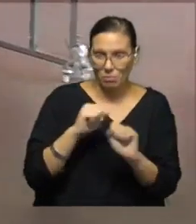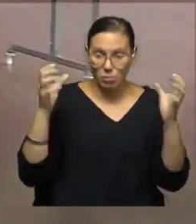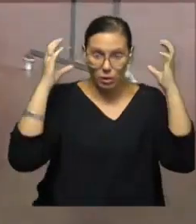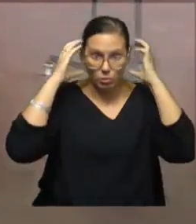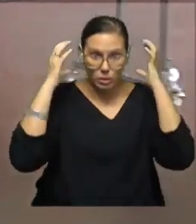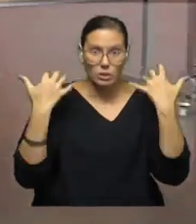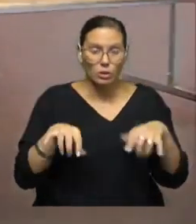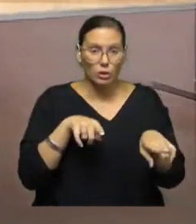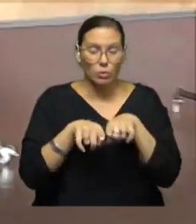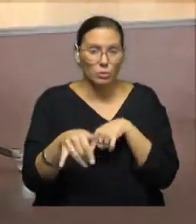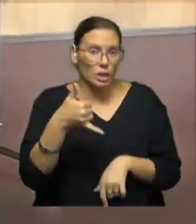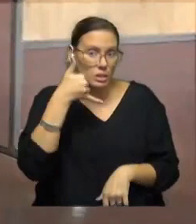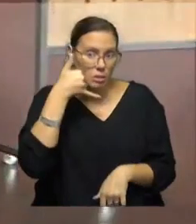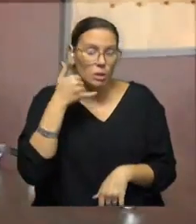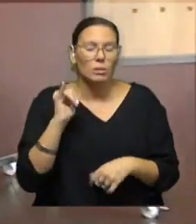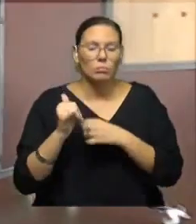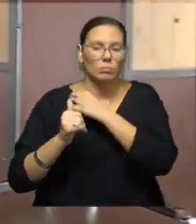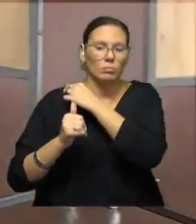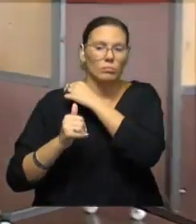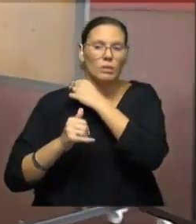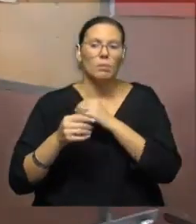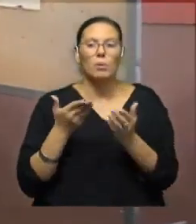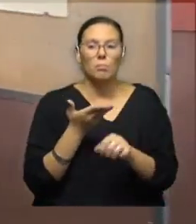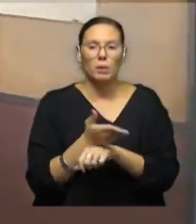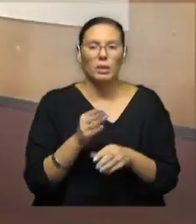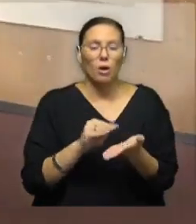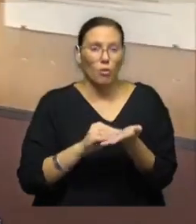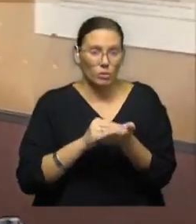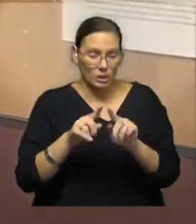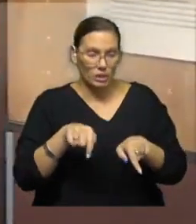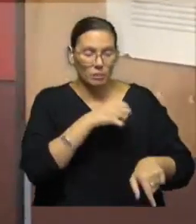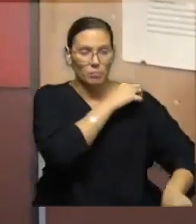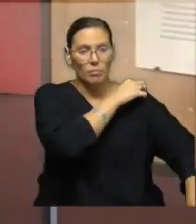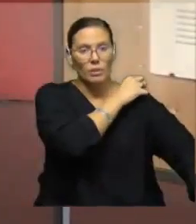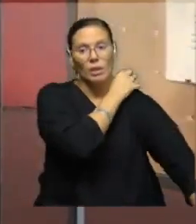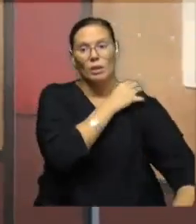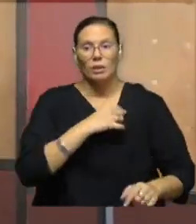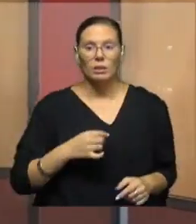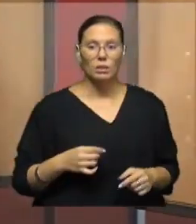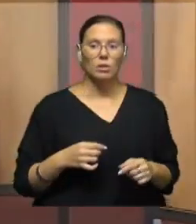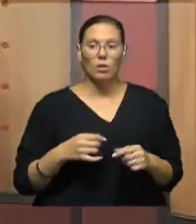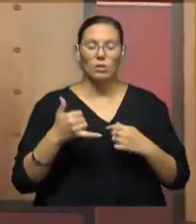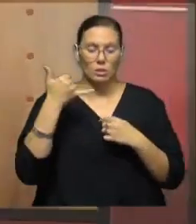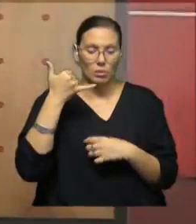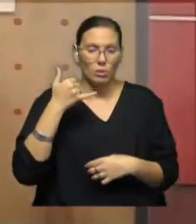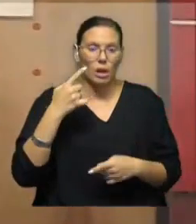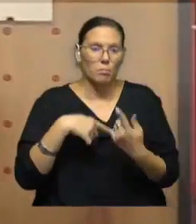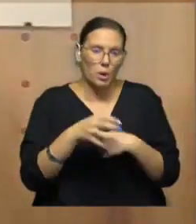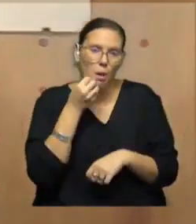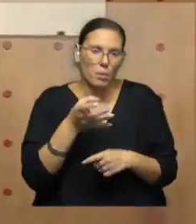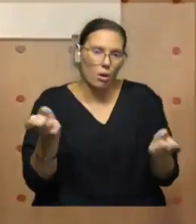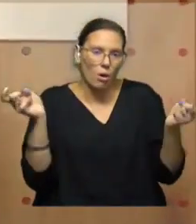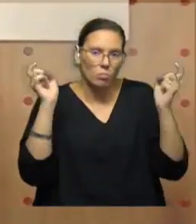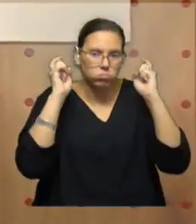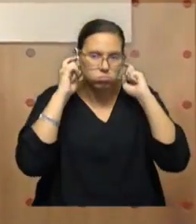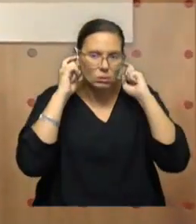quiero escuchar directo del celular, ¿es así? Sí, pueden pedir en la oficina unos auriculares y si no, bueno, desde el dispositivo mismo, pero mejor sí pueden traer